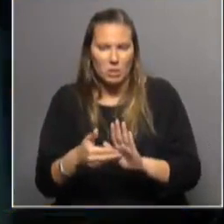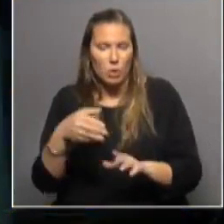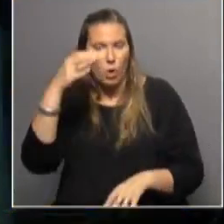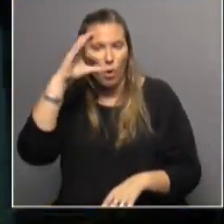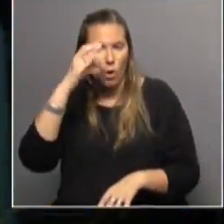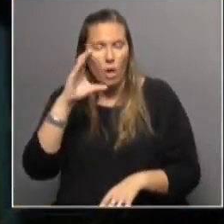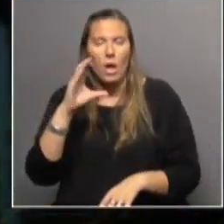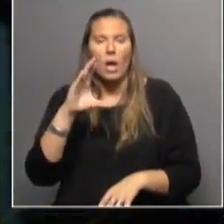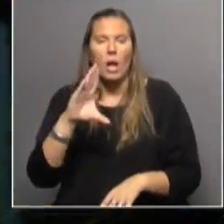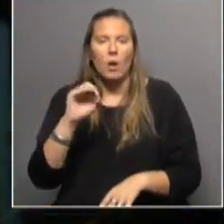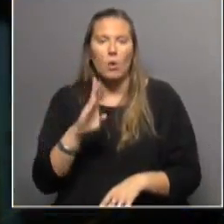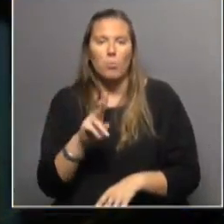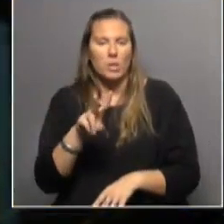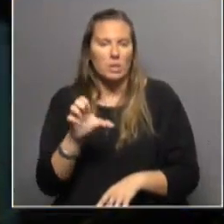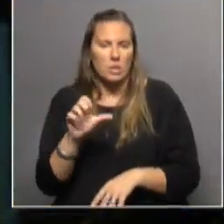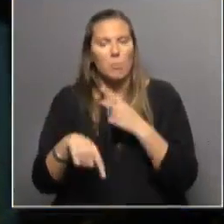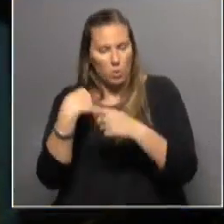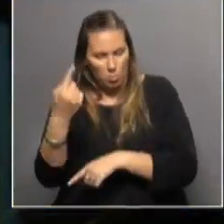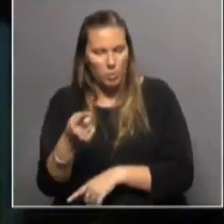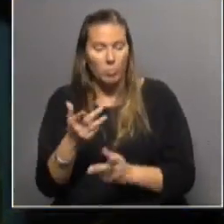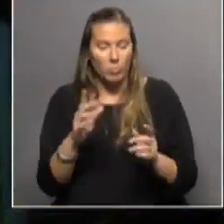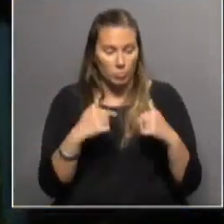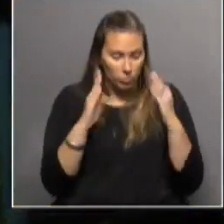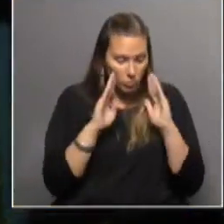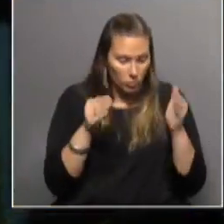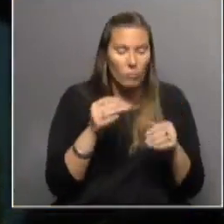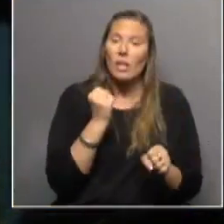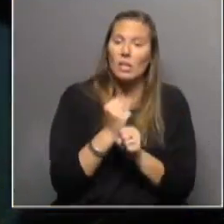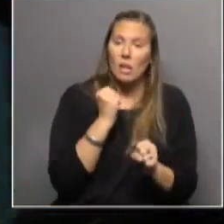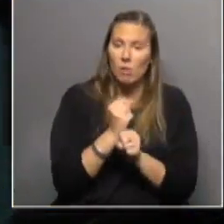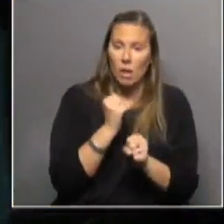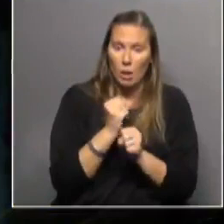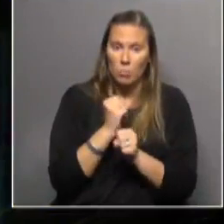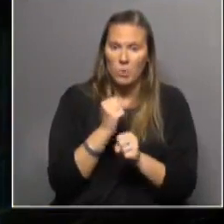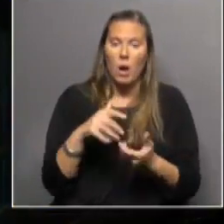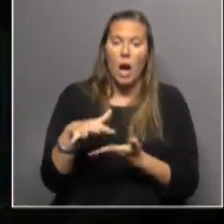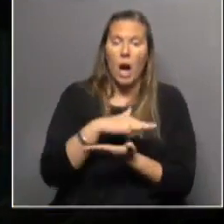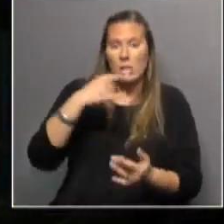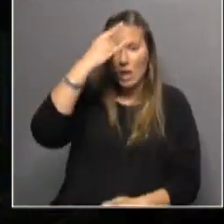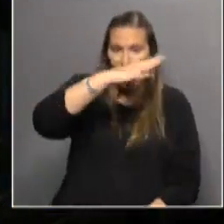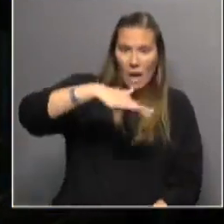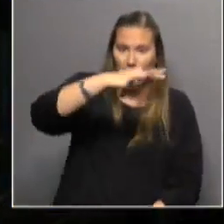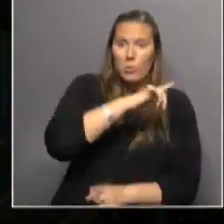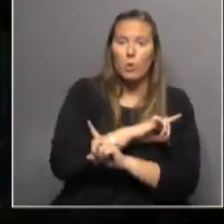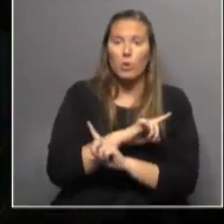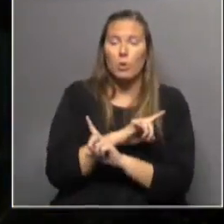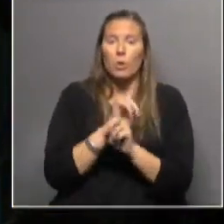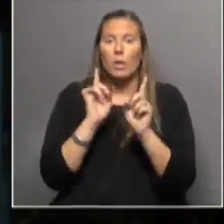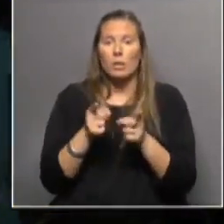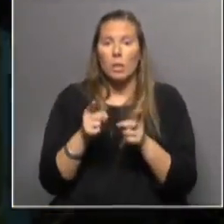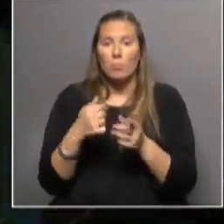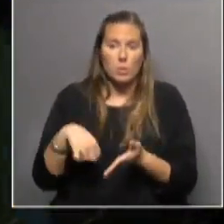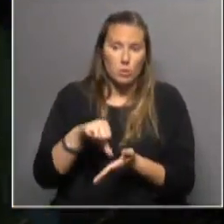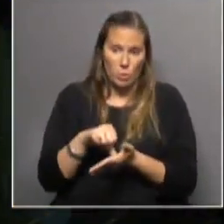COP26 bien bueno nosotros trabajamos no solamente en el área rural sino también en el área